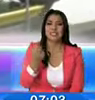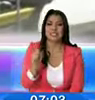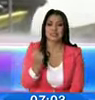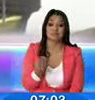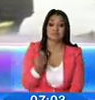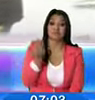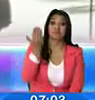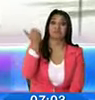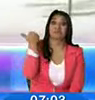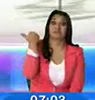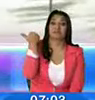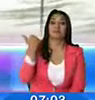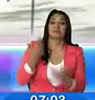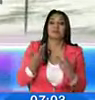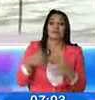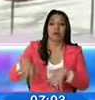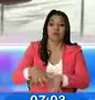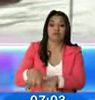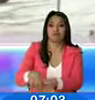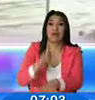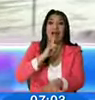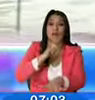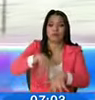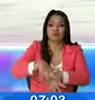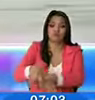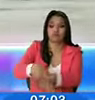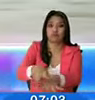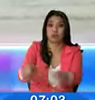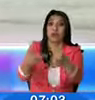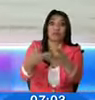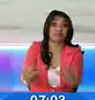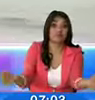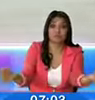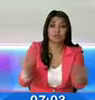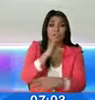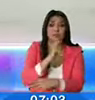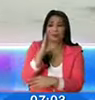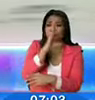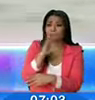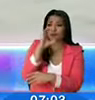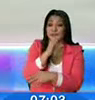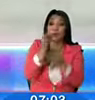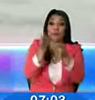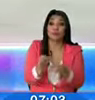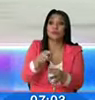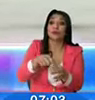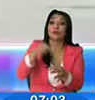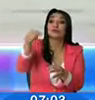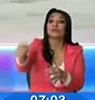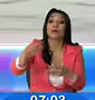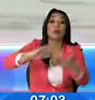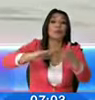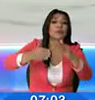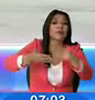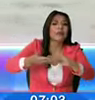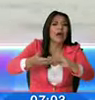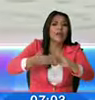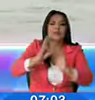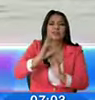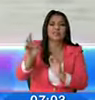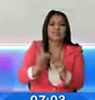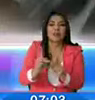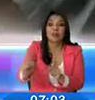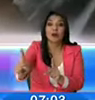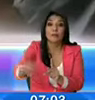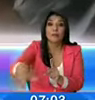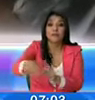desaparecido después de ser arrastrado por la corriente del río Napo, fueron moradores de una apartada comunidad a unos 70 kilómetros de